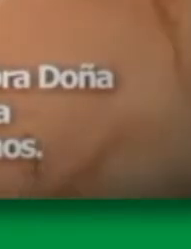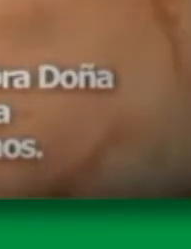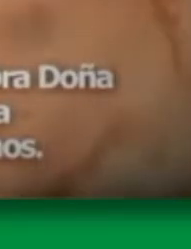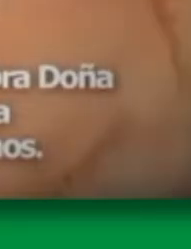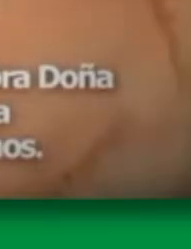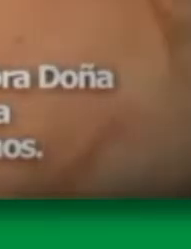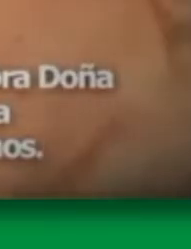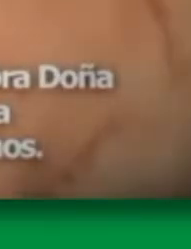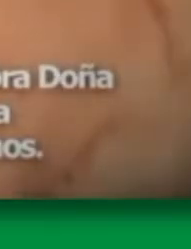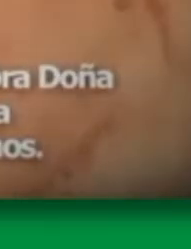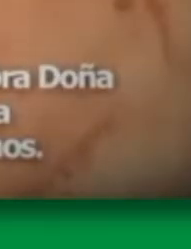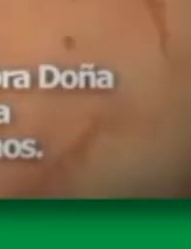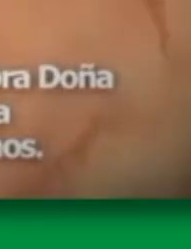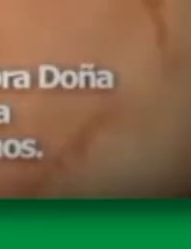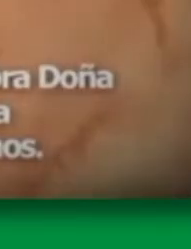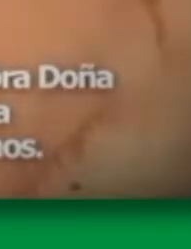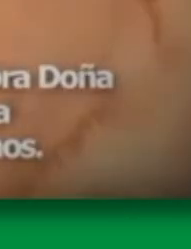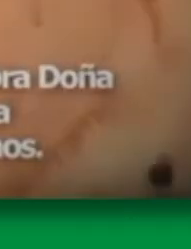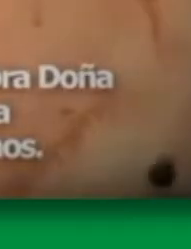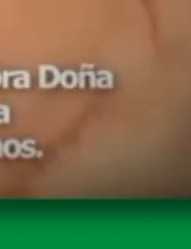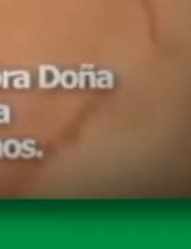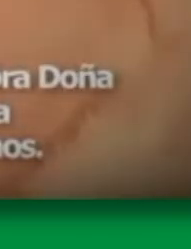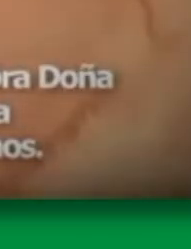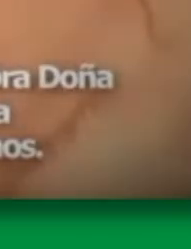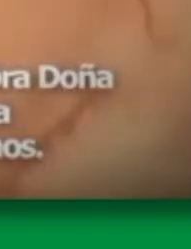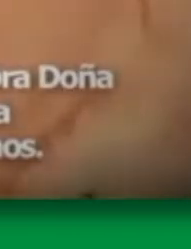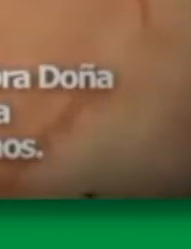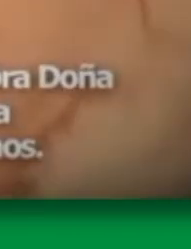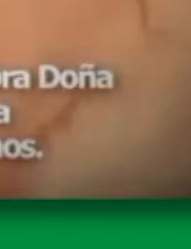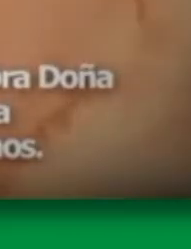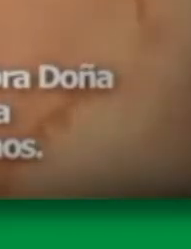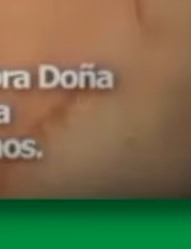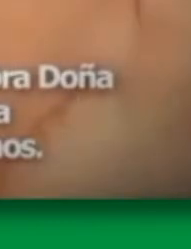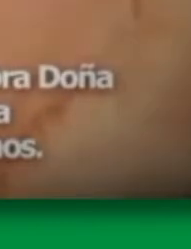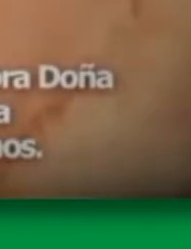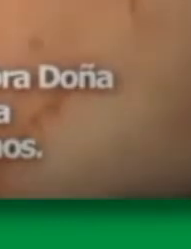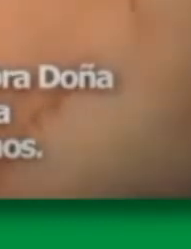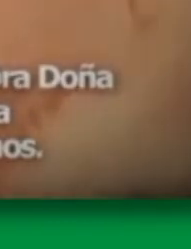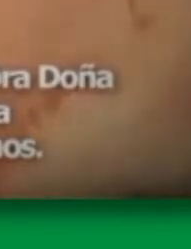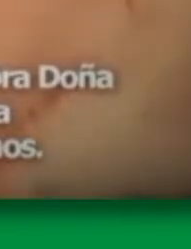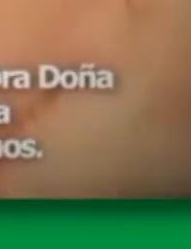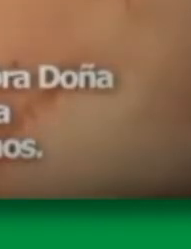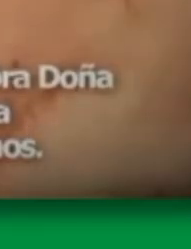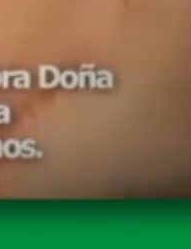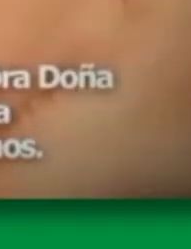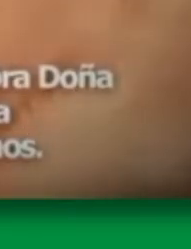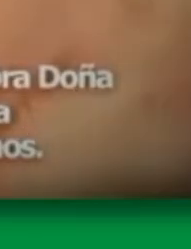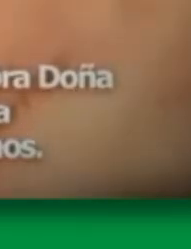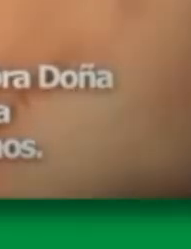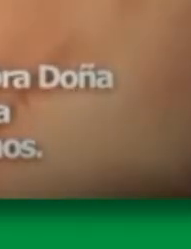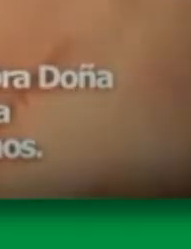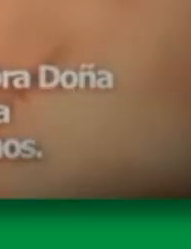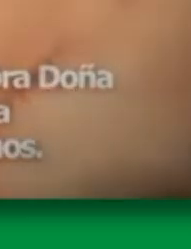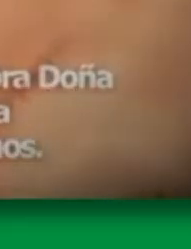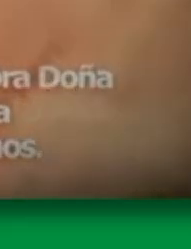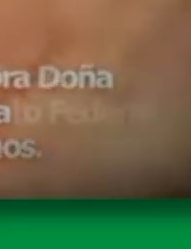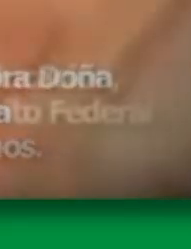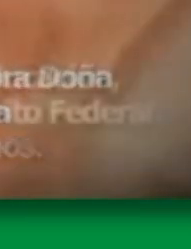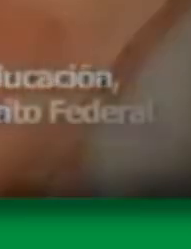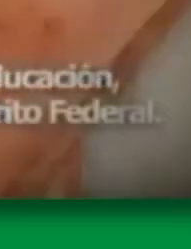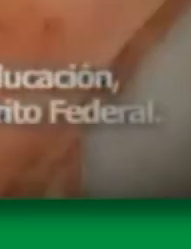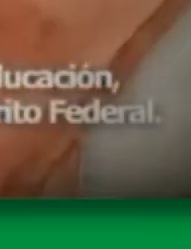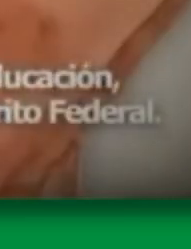Bárbara, un libro que coloca como protagonista a la naturaleza misma, expresada en el indómito paisaje de los llanos